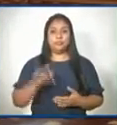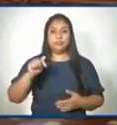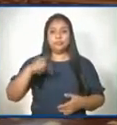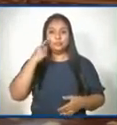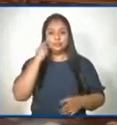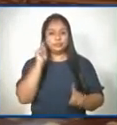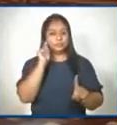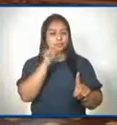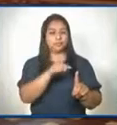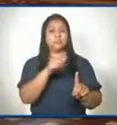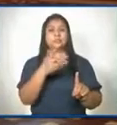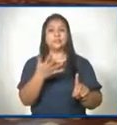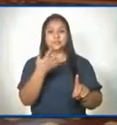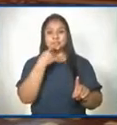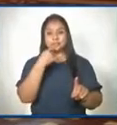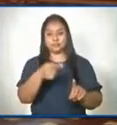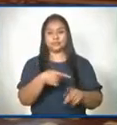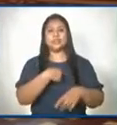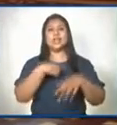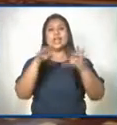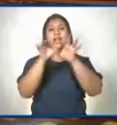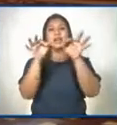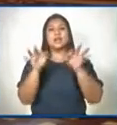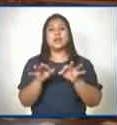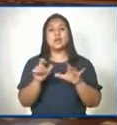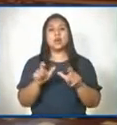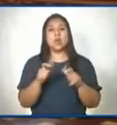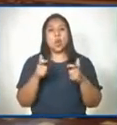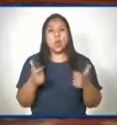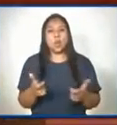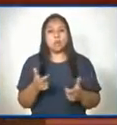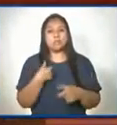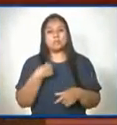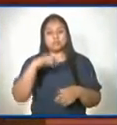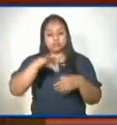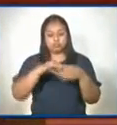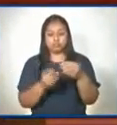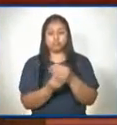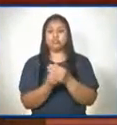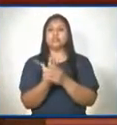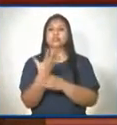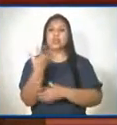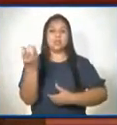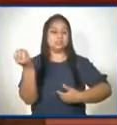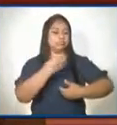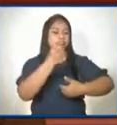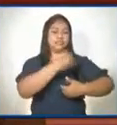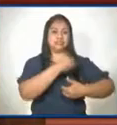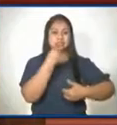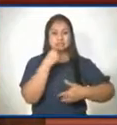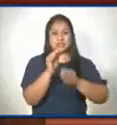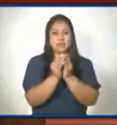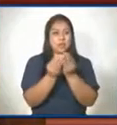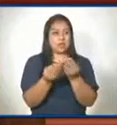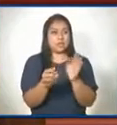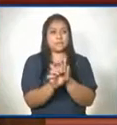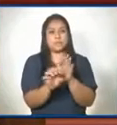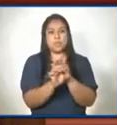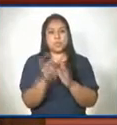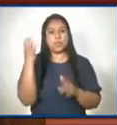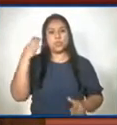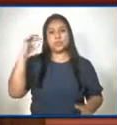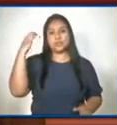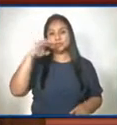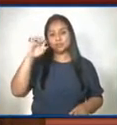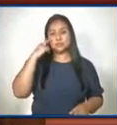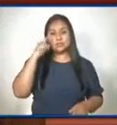orientadas a la forma como se cosecha el aguacate. Por ejemplo, cuando es de exportación hay